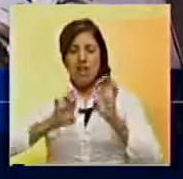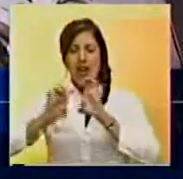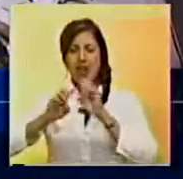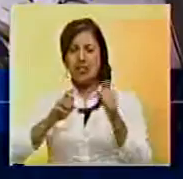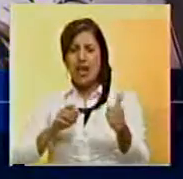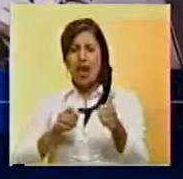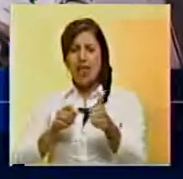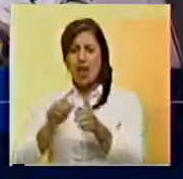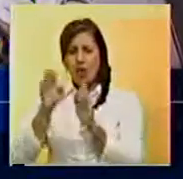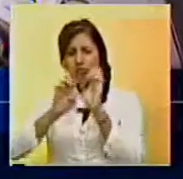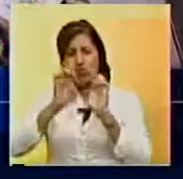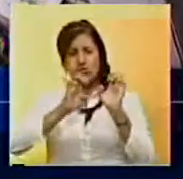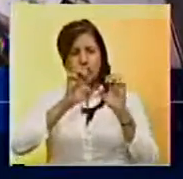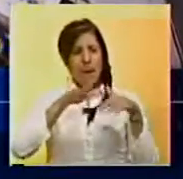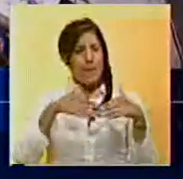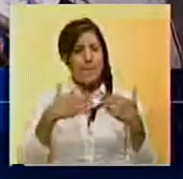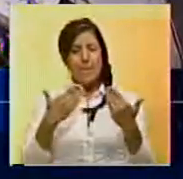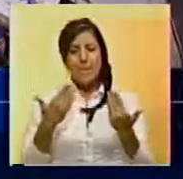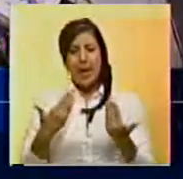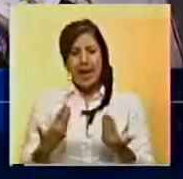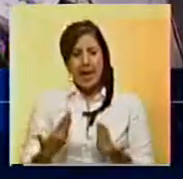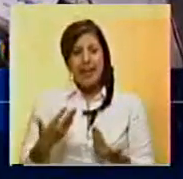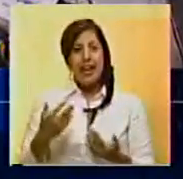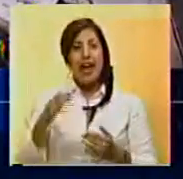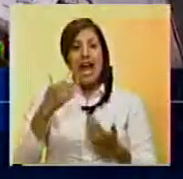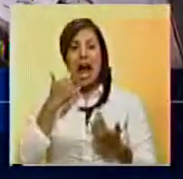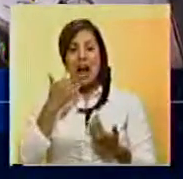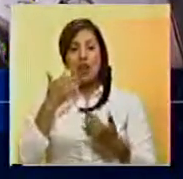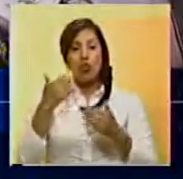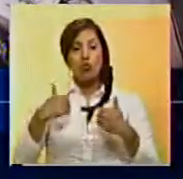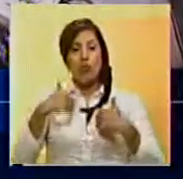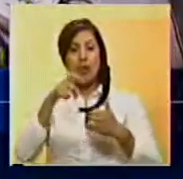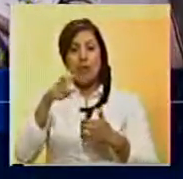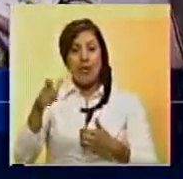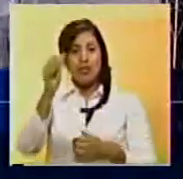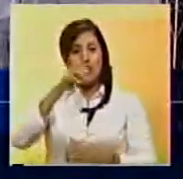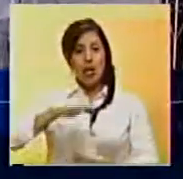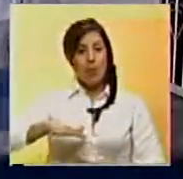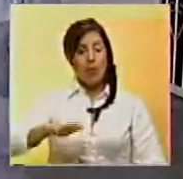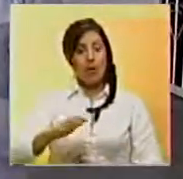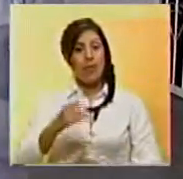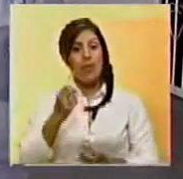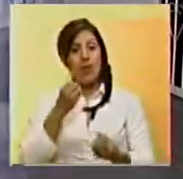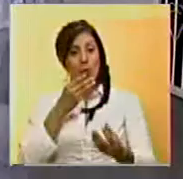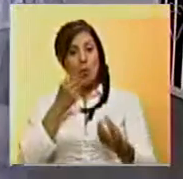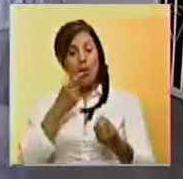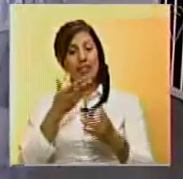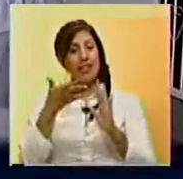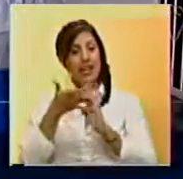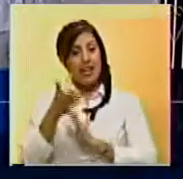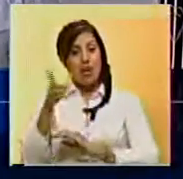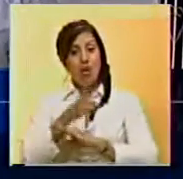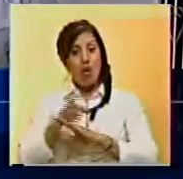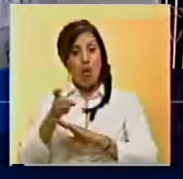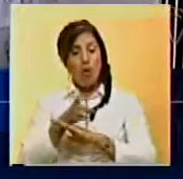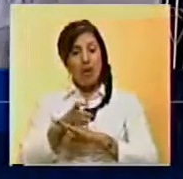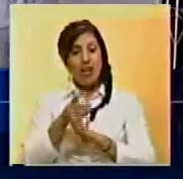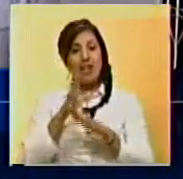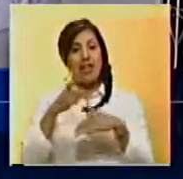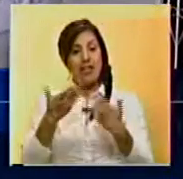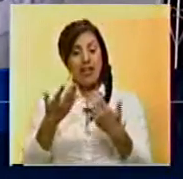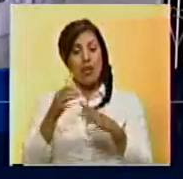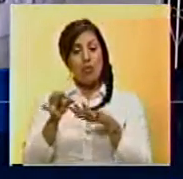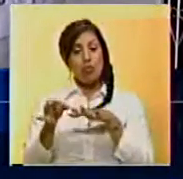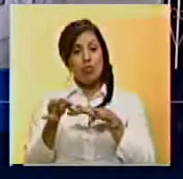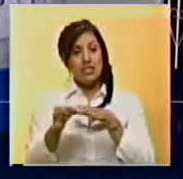una de las acciones para que el impacto sea menor en la población. Estas declaraciones las ofreció la gobernadora Santaella desde